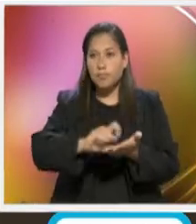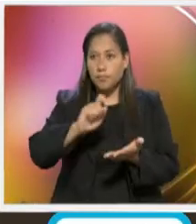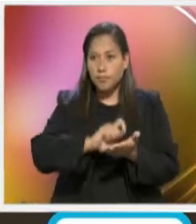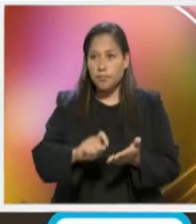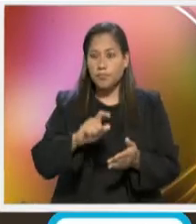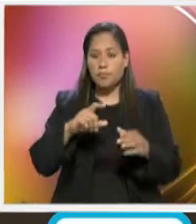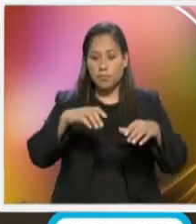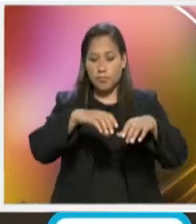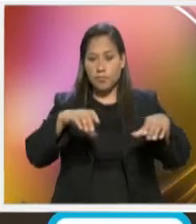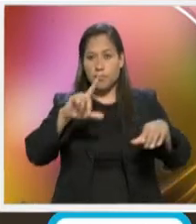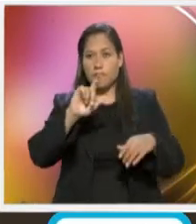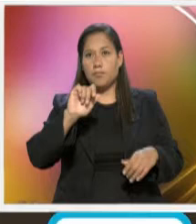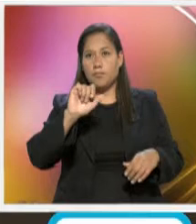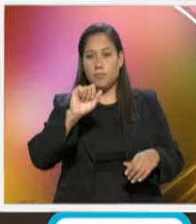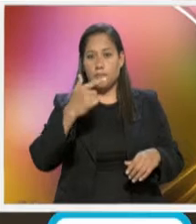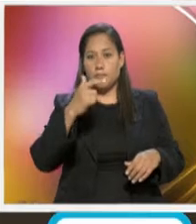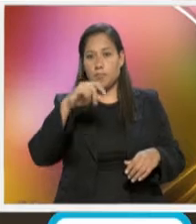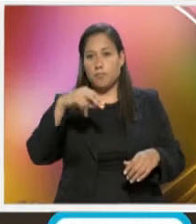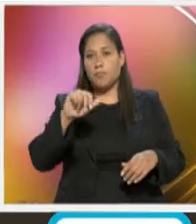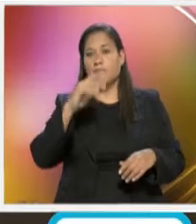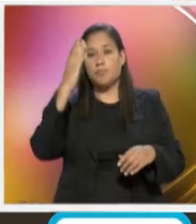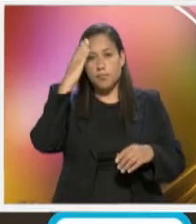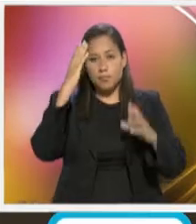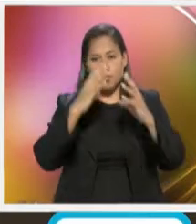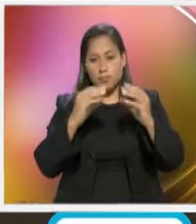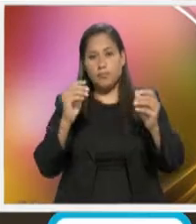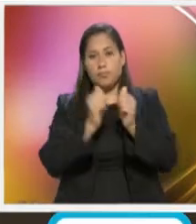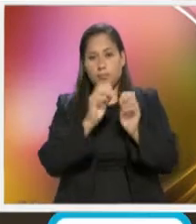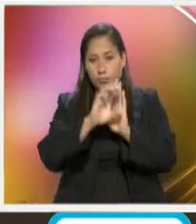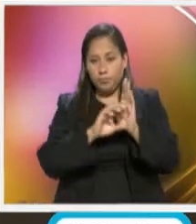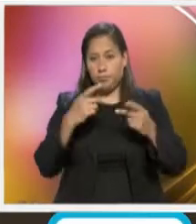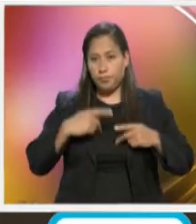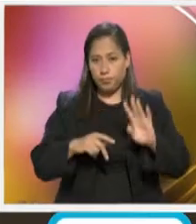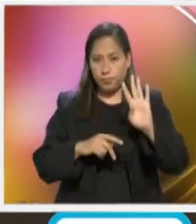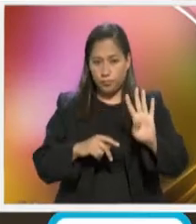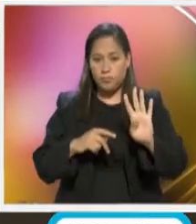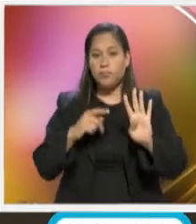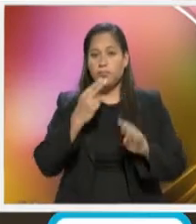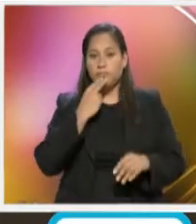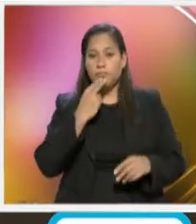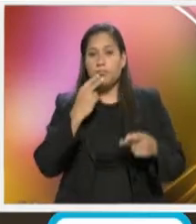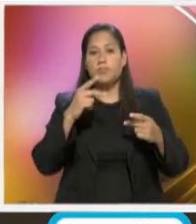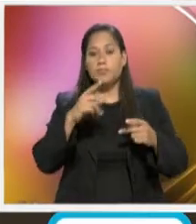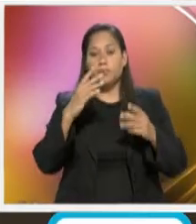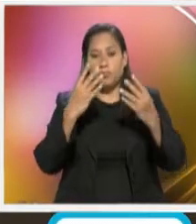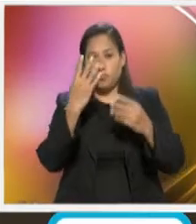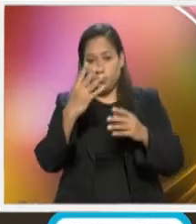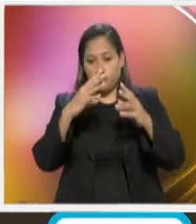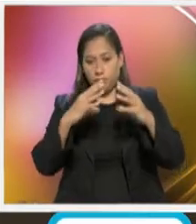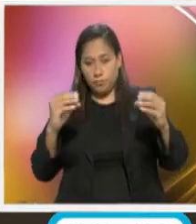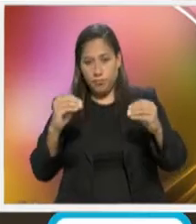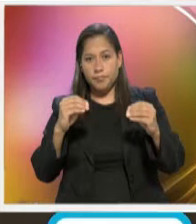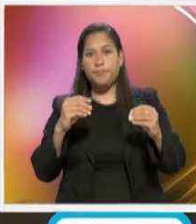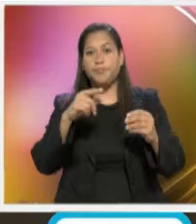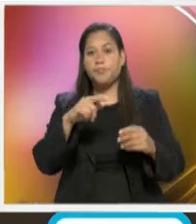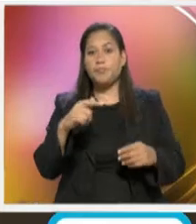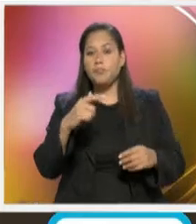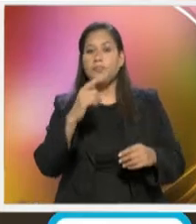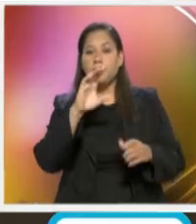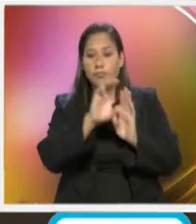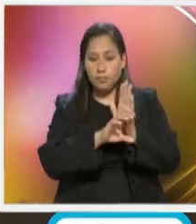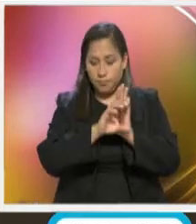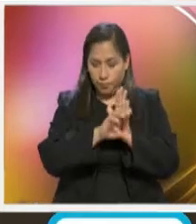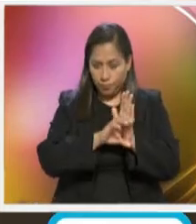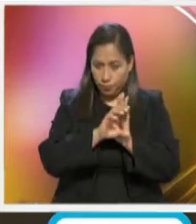Es una lasaña calabaza con jamón. Le va a alcanzar a 4 personas si usted utiliza 4 calabacitas cortadas en láminas, 12 rebanadas de